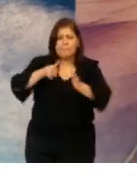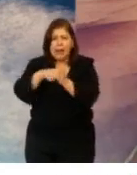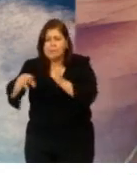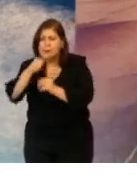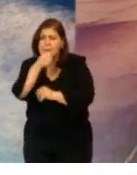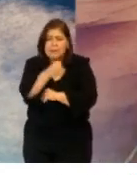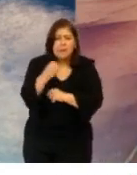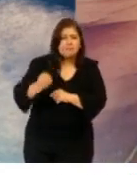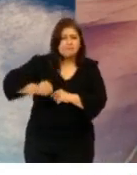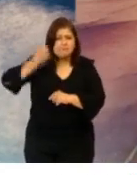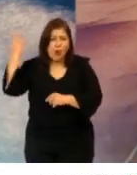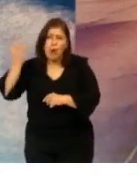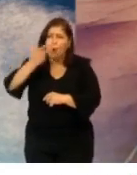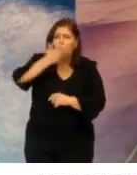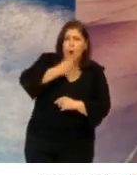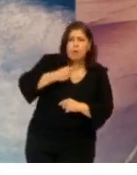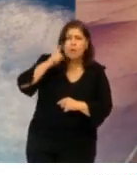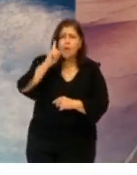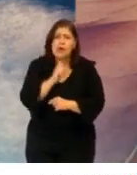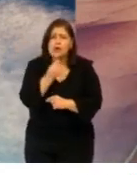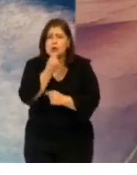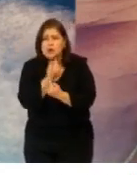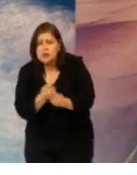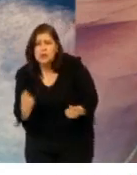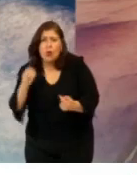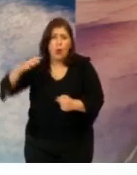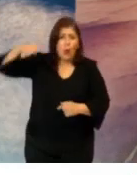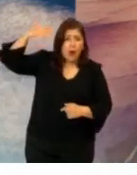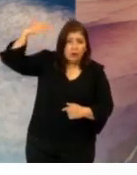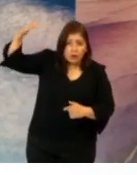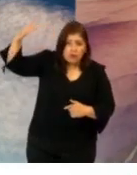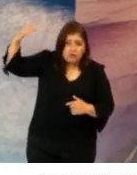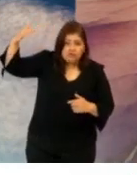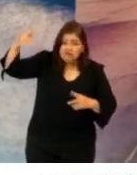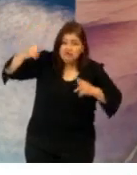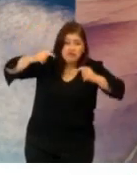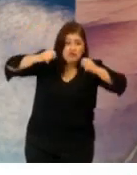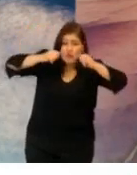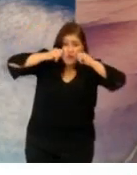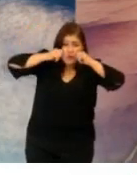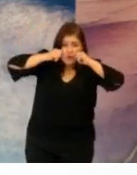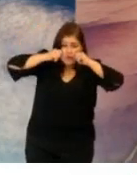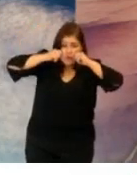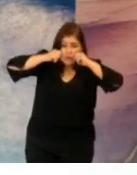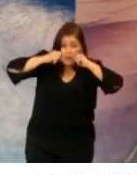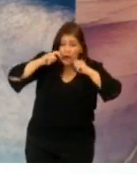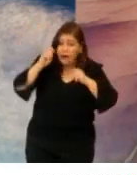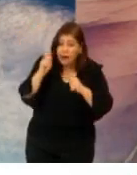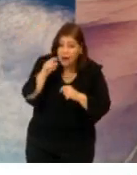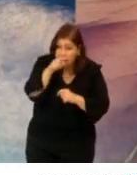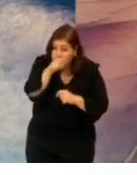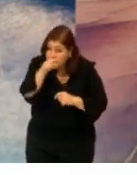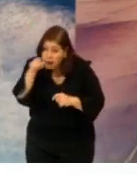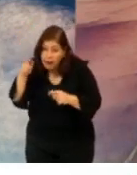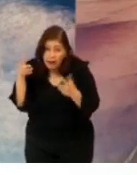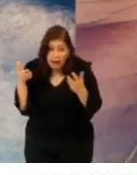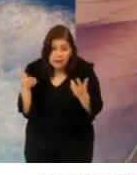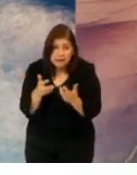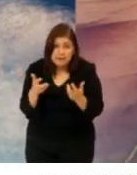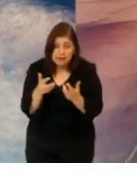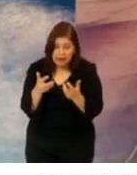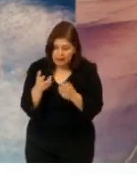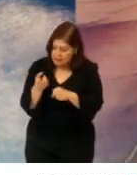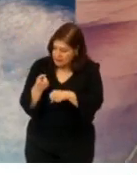conferencista, hombre, mujer, niño o adulto. No importa. Si lo que usted hace en la